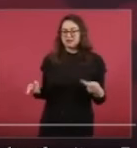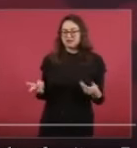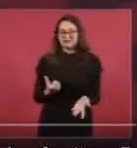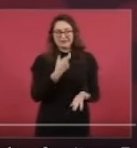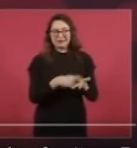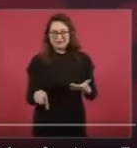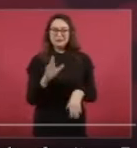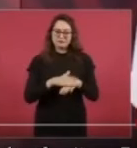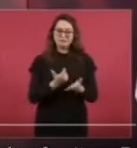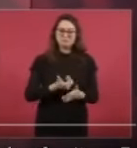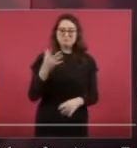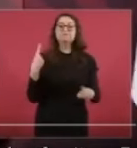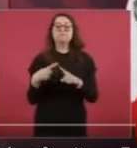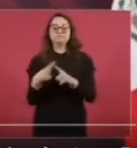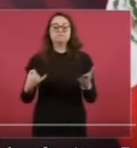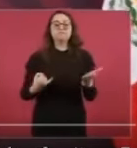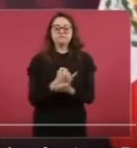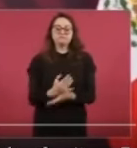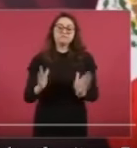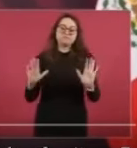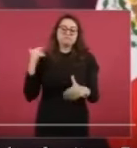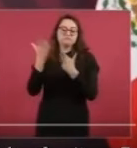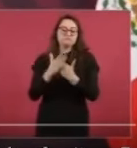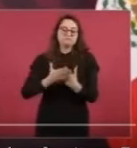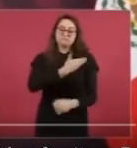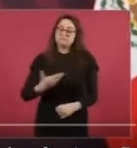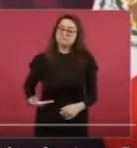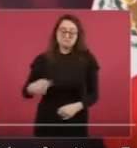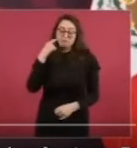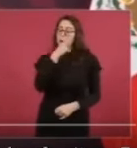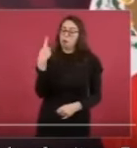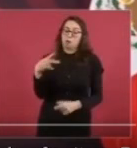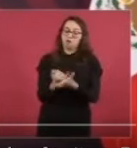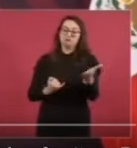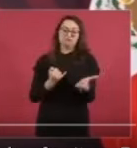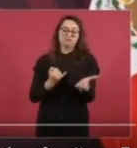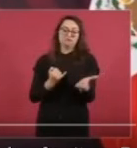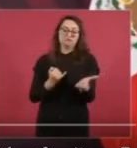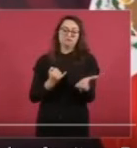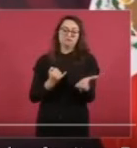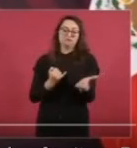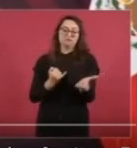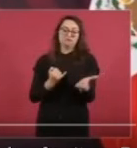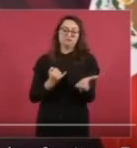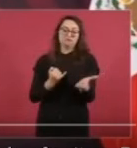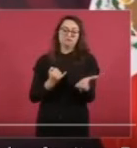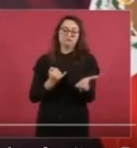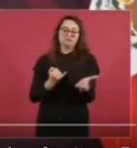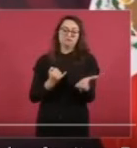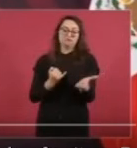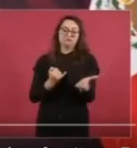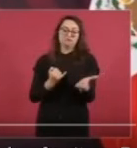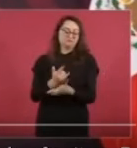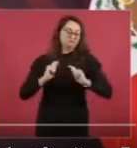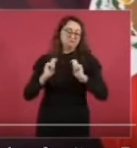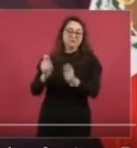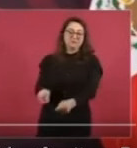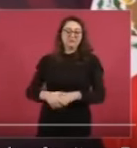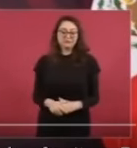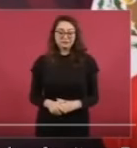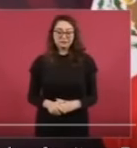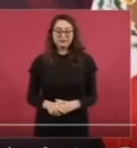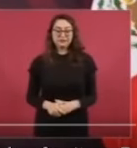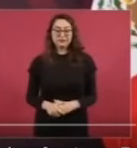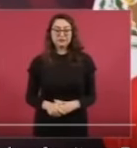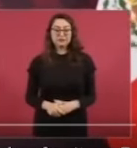va a resolver esto Pues a qui entregue yo la estafeta la continuidad de la 4t